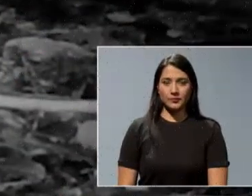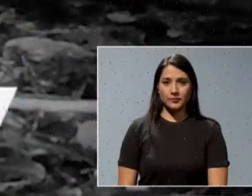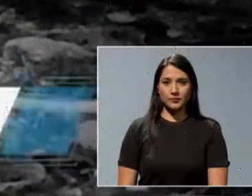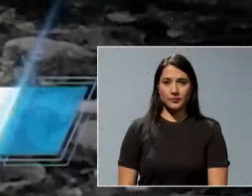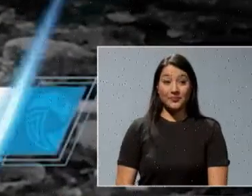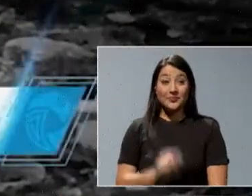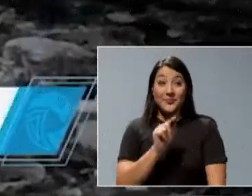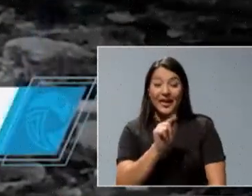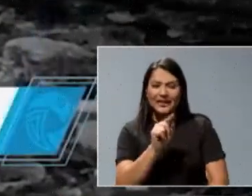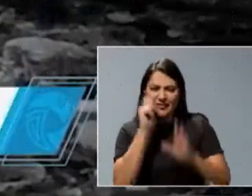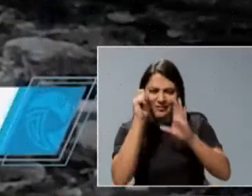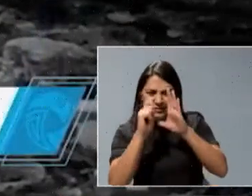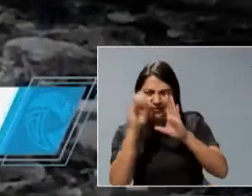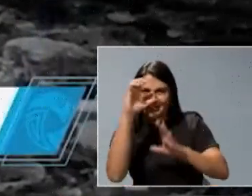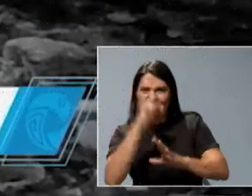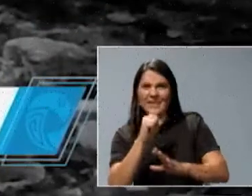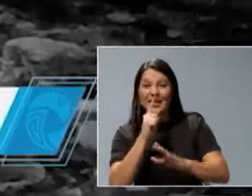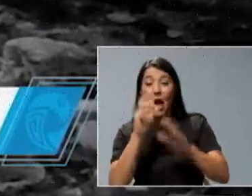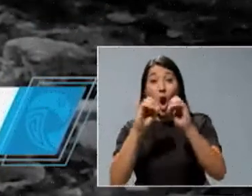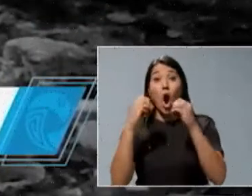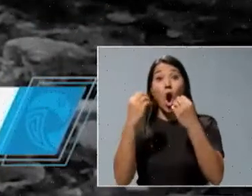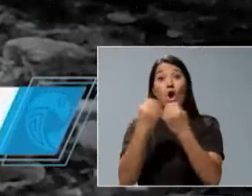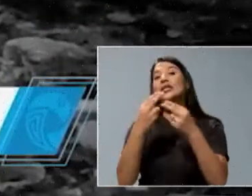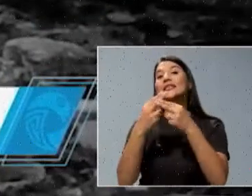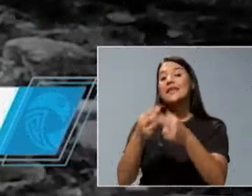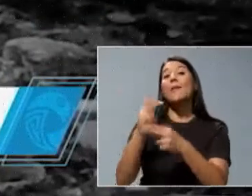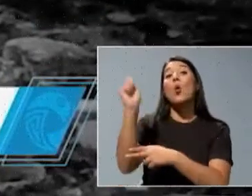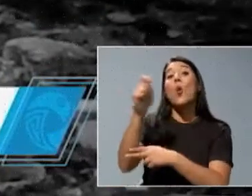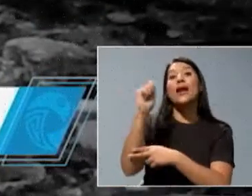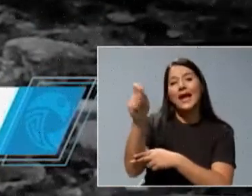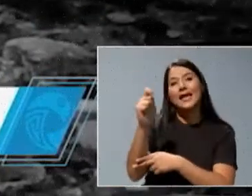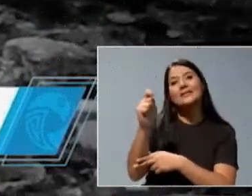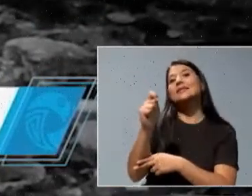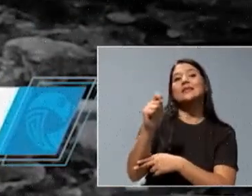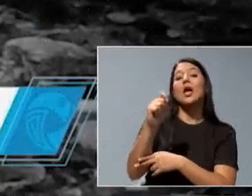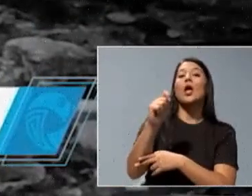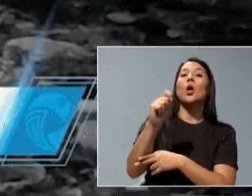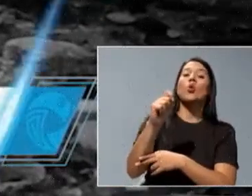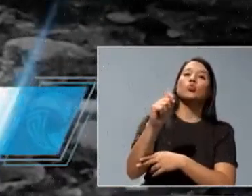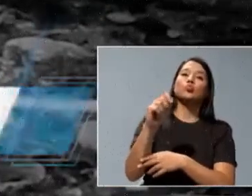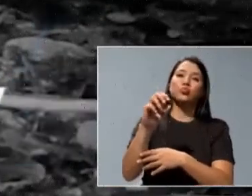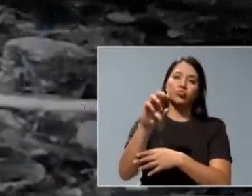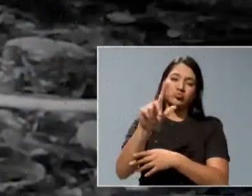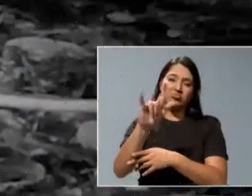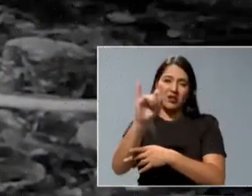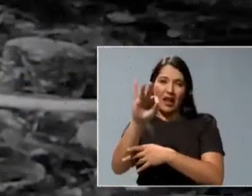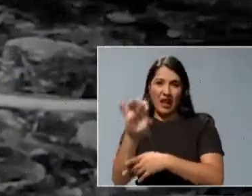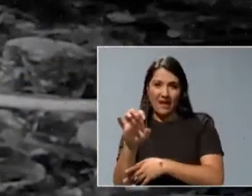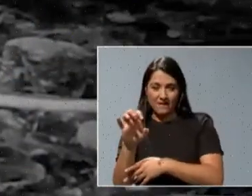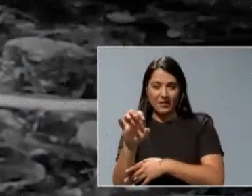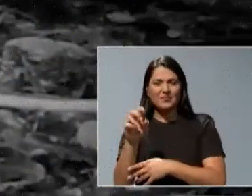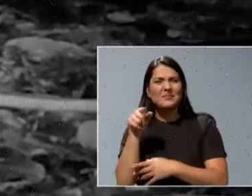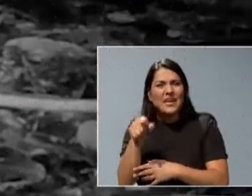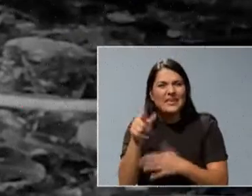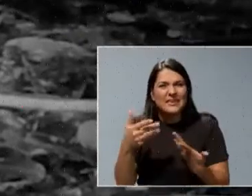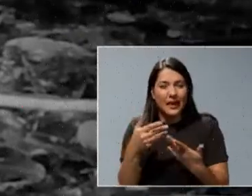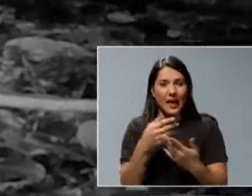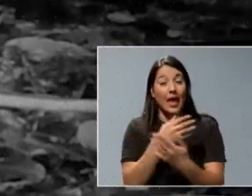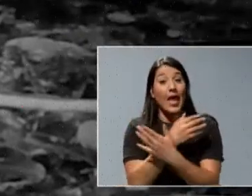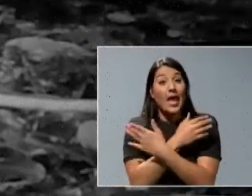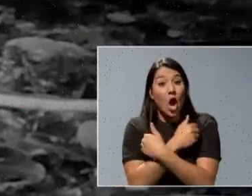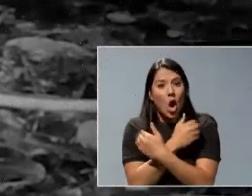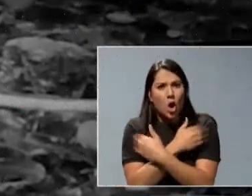Esta imagen fue captada por la organización Guanacaste Wildlife Monitoring. El oso hormiguero se caracteriza por el tono negruzco